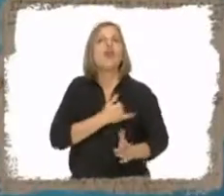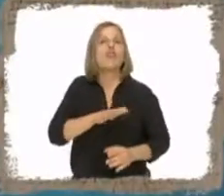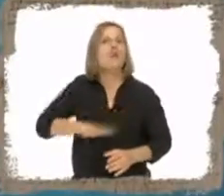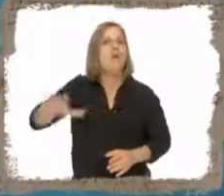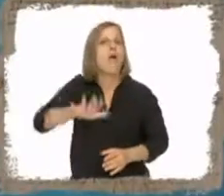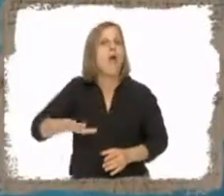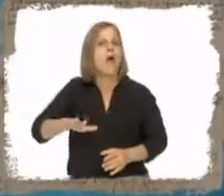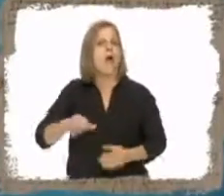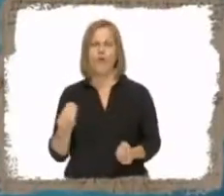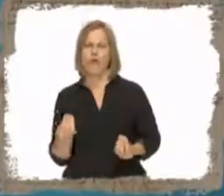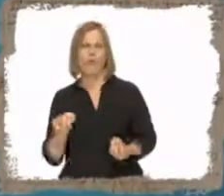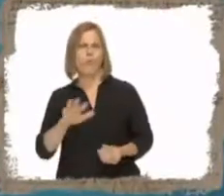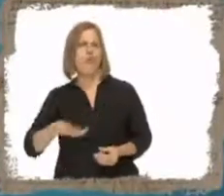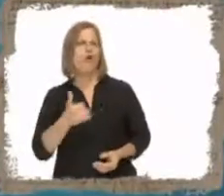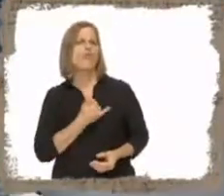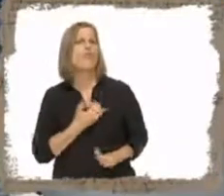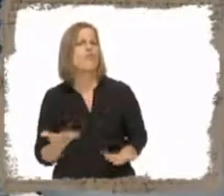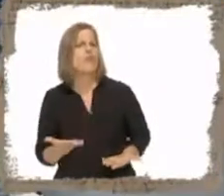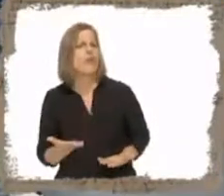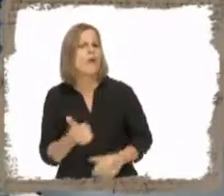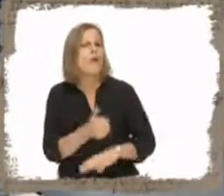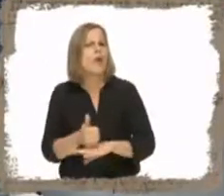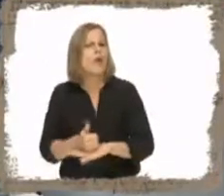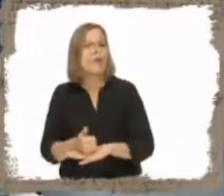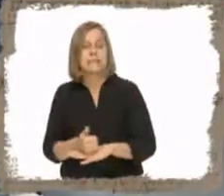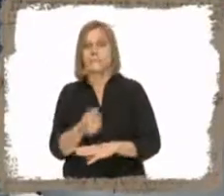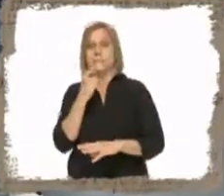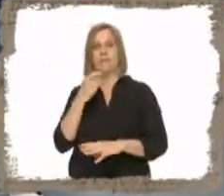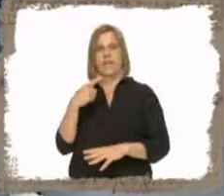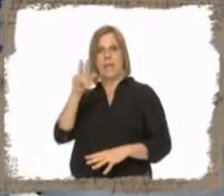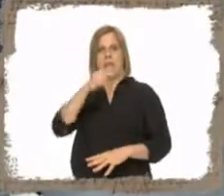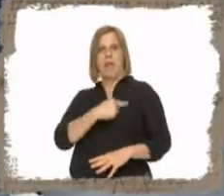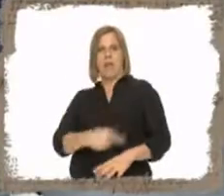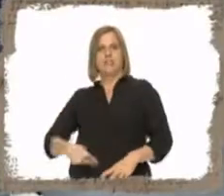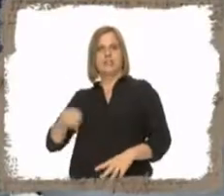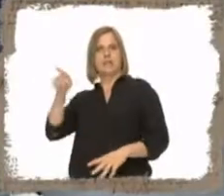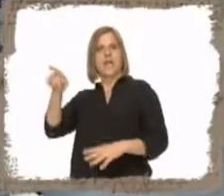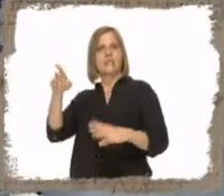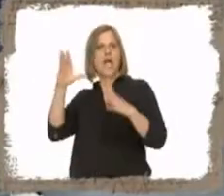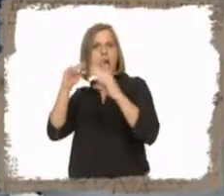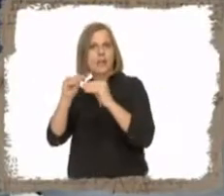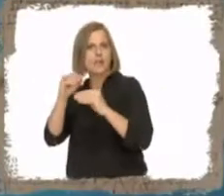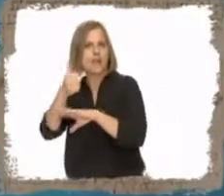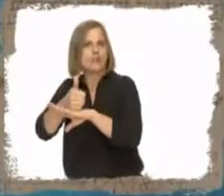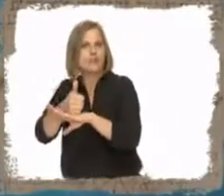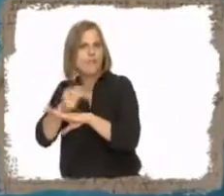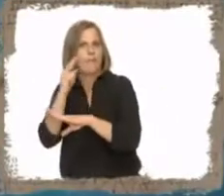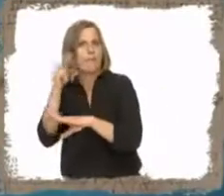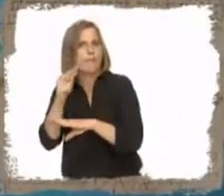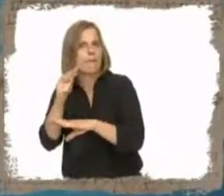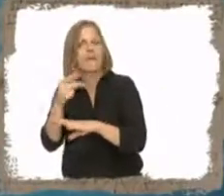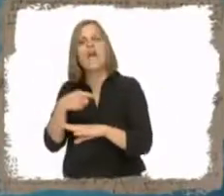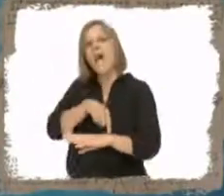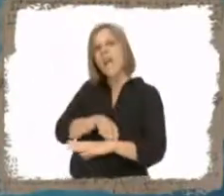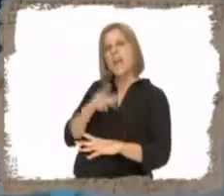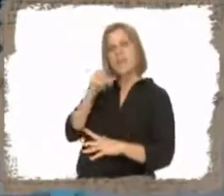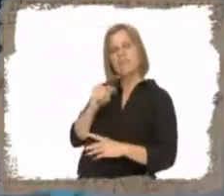estén. ¿Cómo de dónde estén, Alfredo? Claro, porque si lo están viendo desde China, allá es de noche y acá es de día y